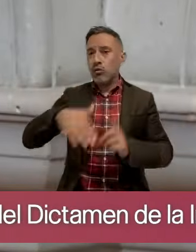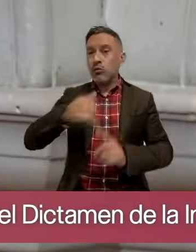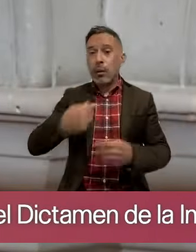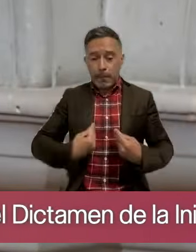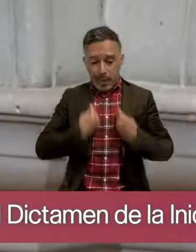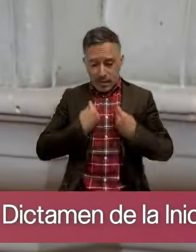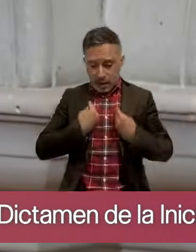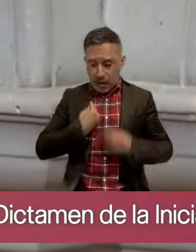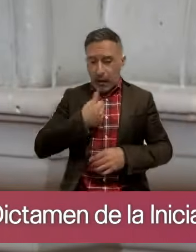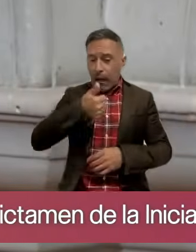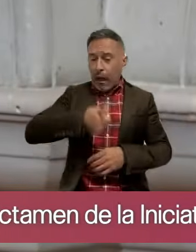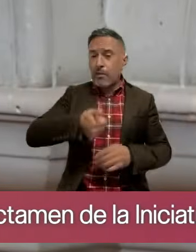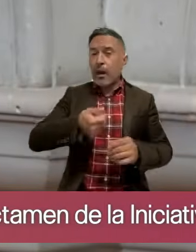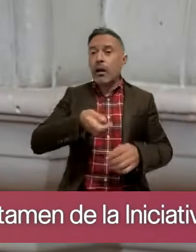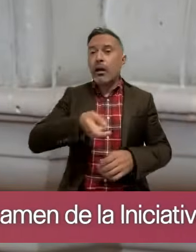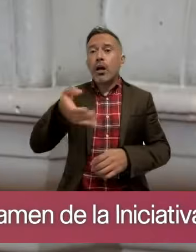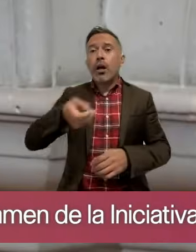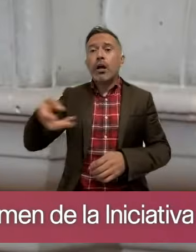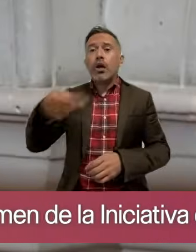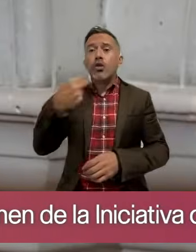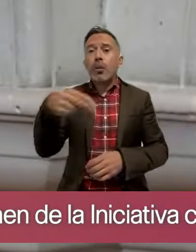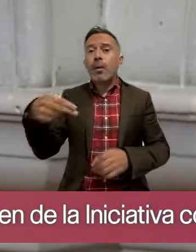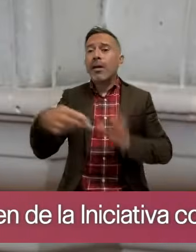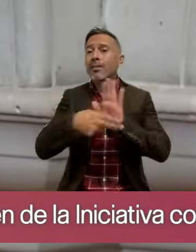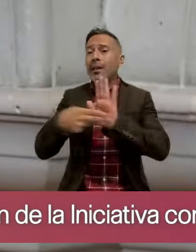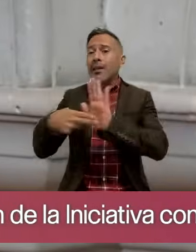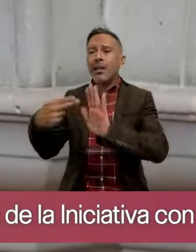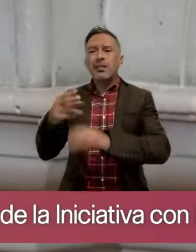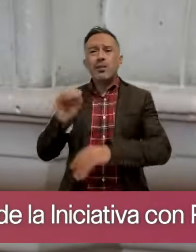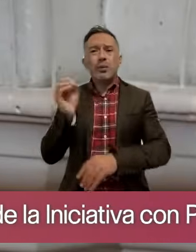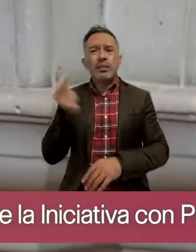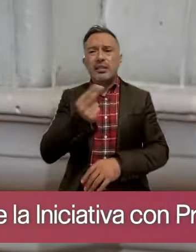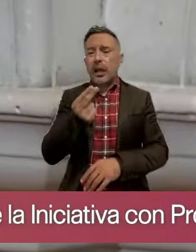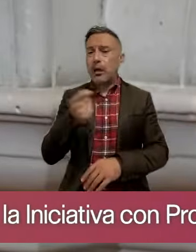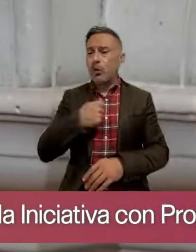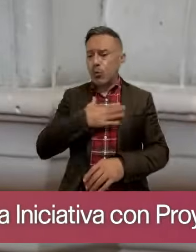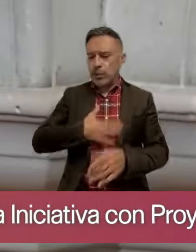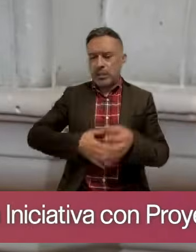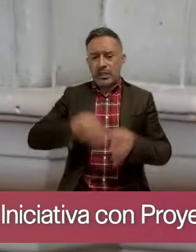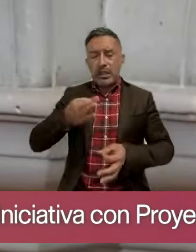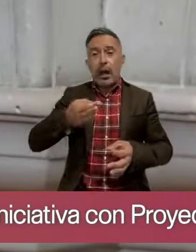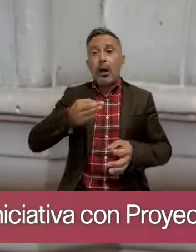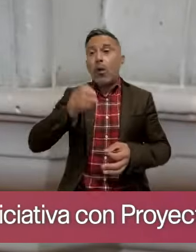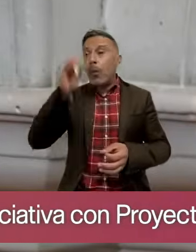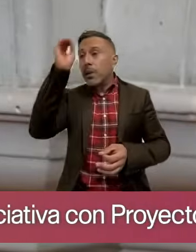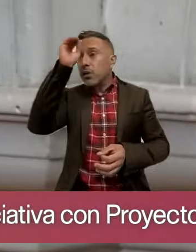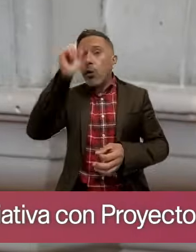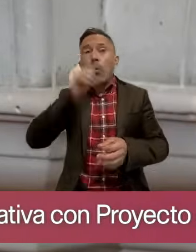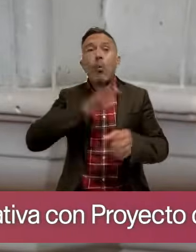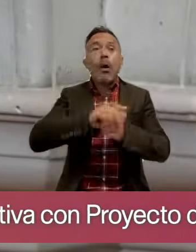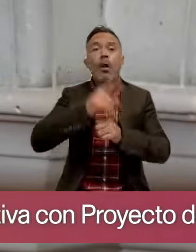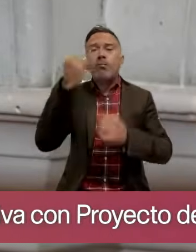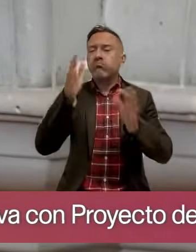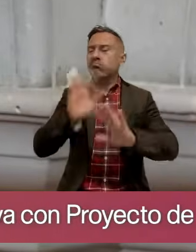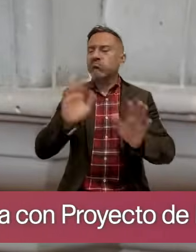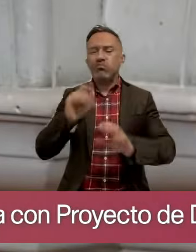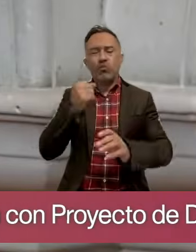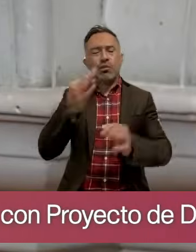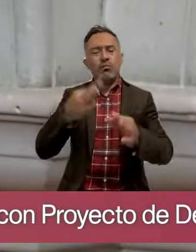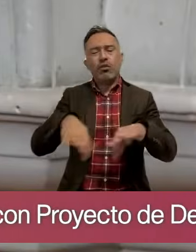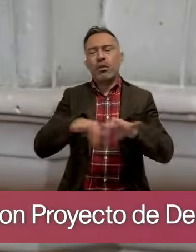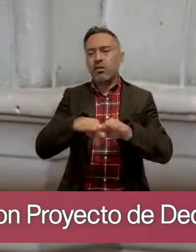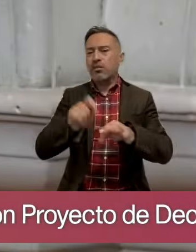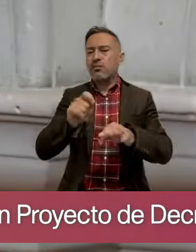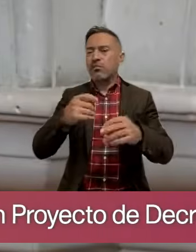etiquetas, porque la justicia no tiene ideología y porque la dignidad humana no admite excepciones. Esa es y